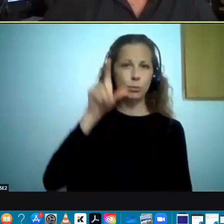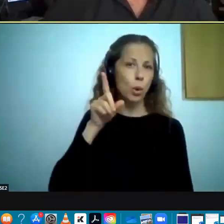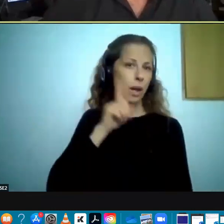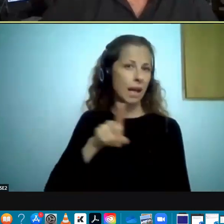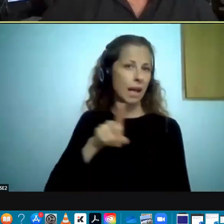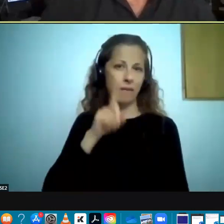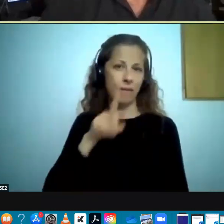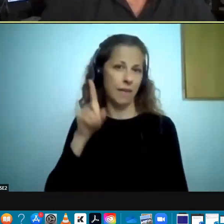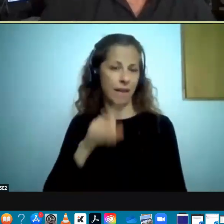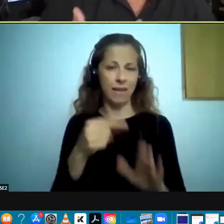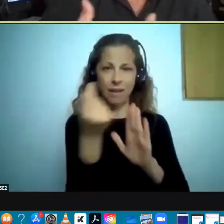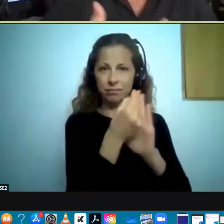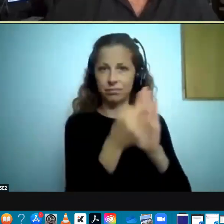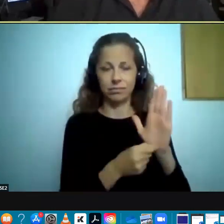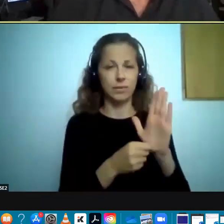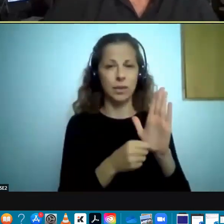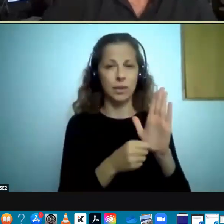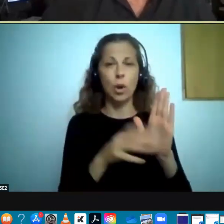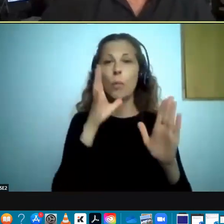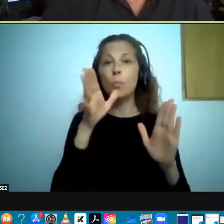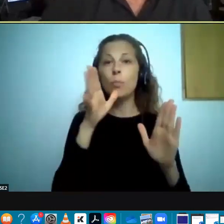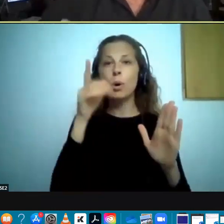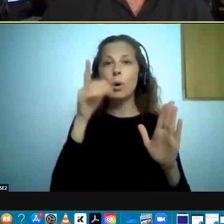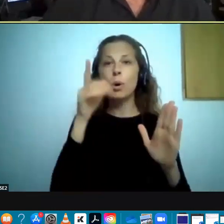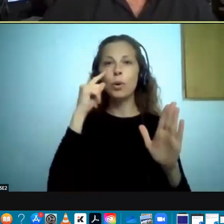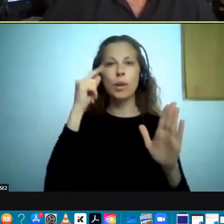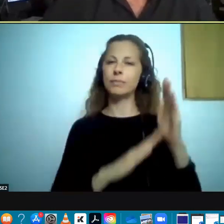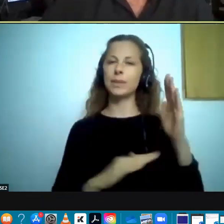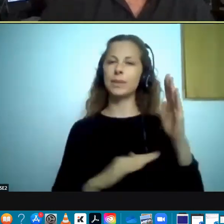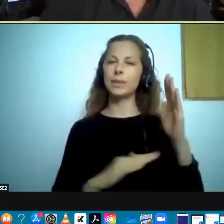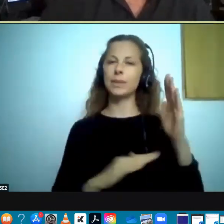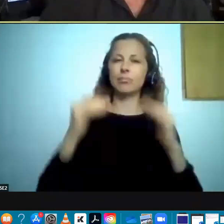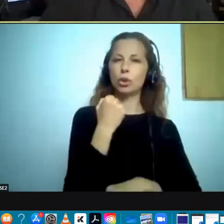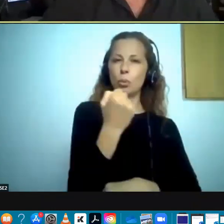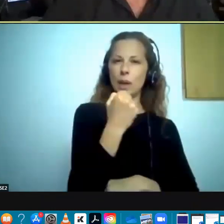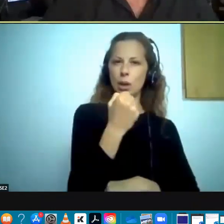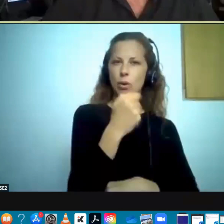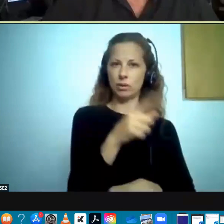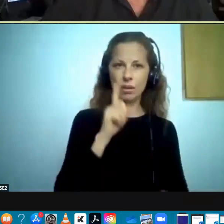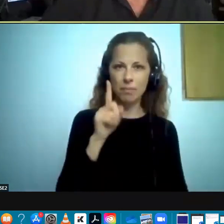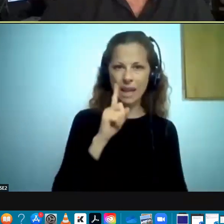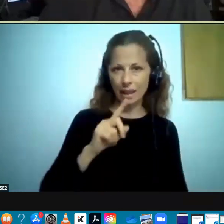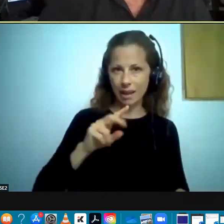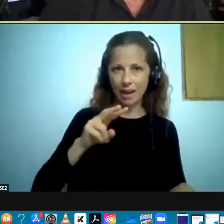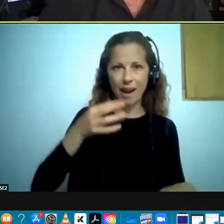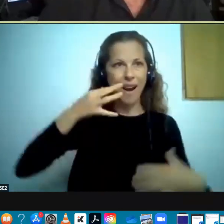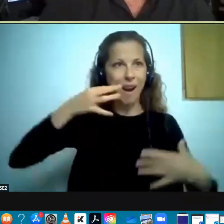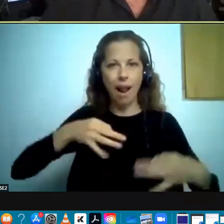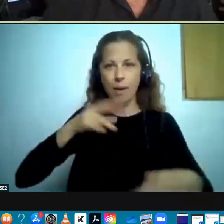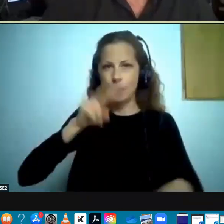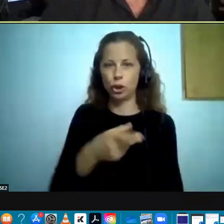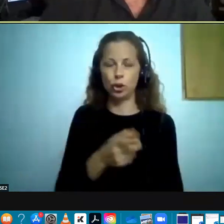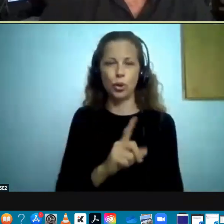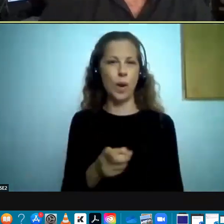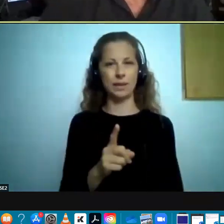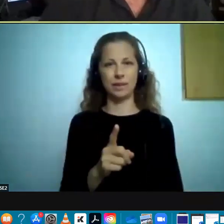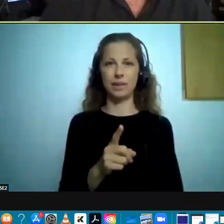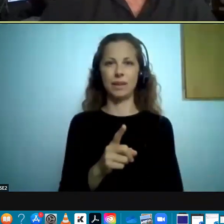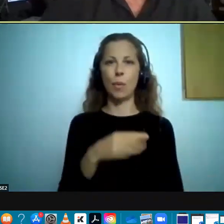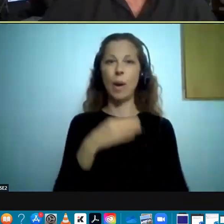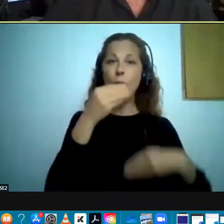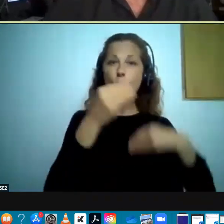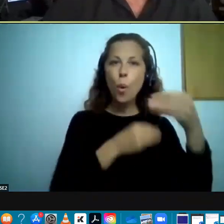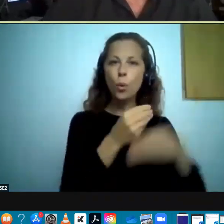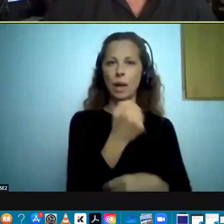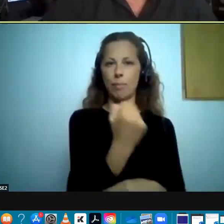machismo que se construye sobre la idea de la superioridad de los hombres es una falacia, no existe tal superioridad. Existe el uso del poder y de la